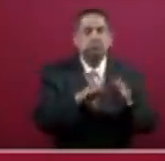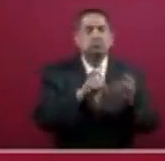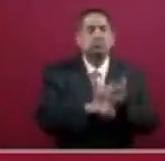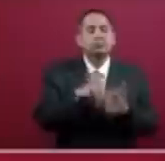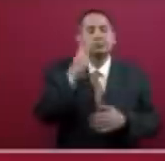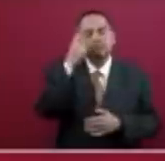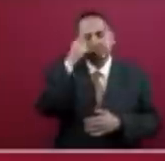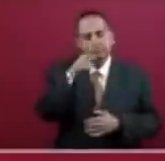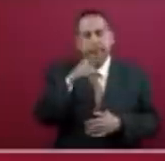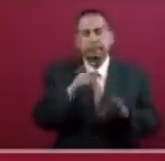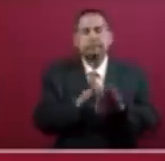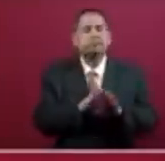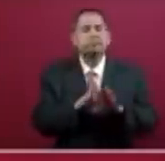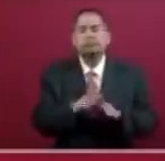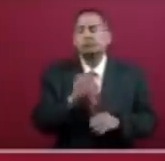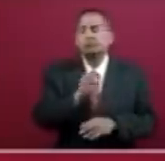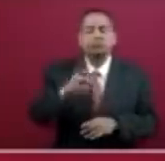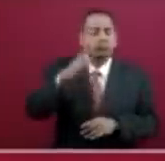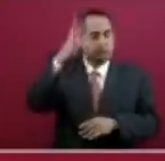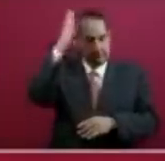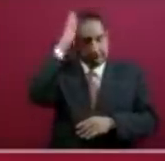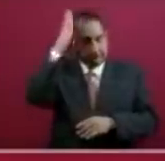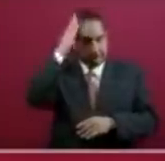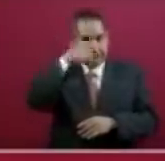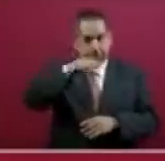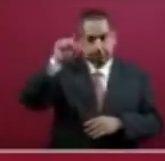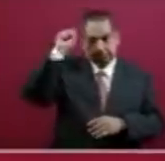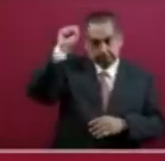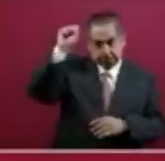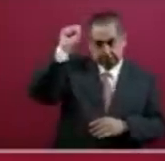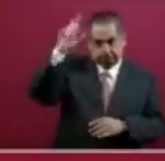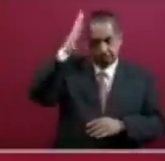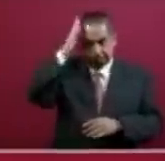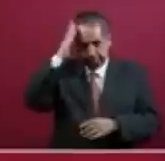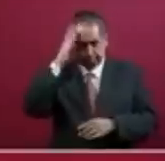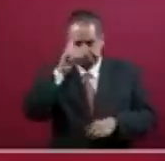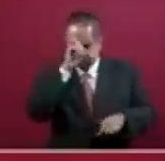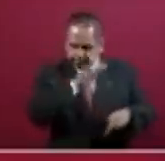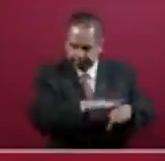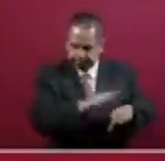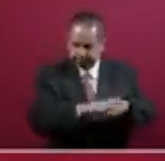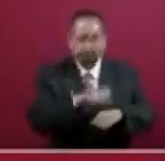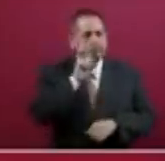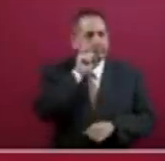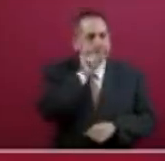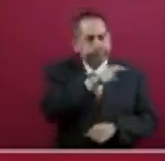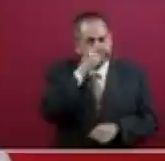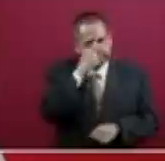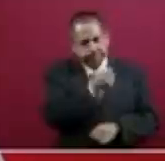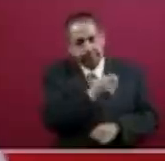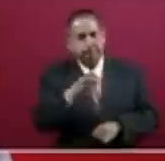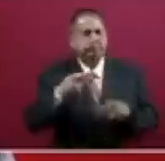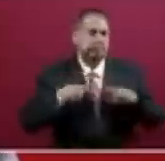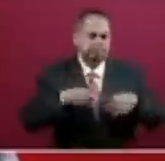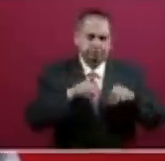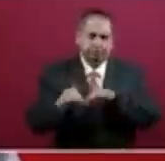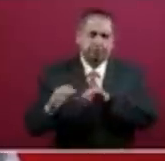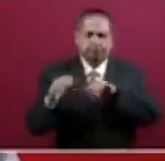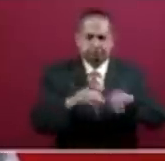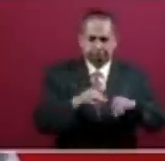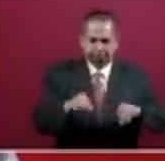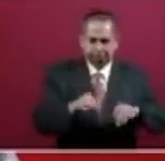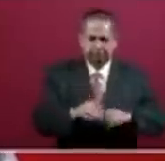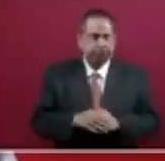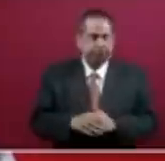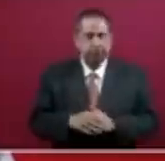para los líderes sindicales y también para los trabajadores, y más